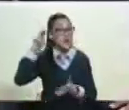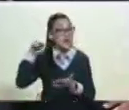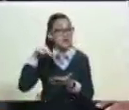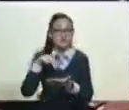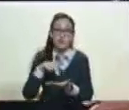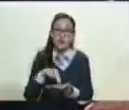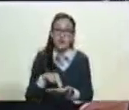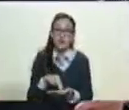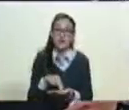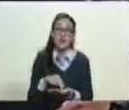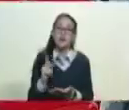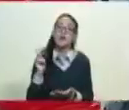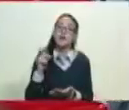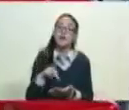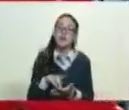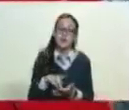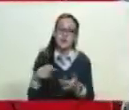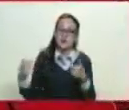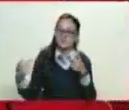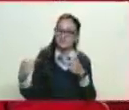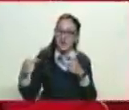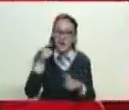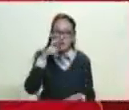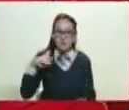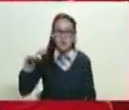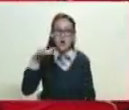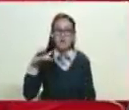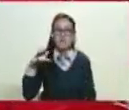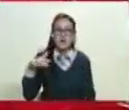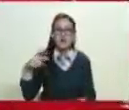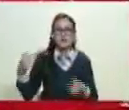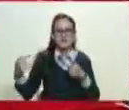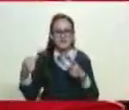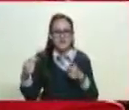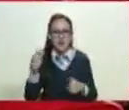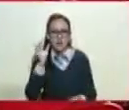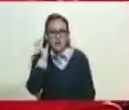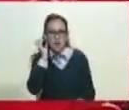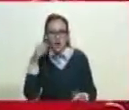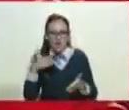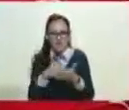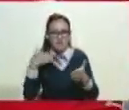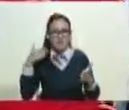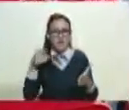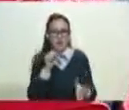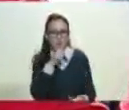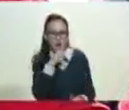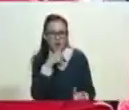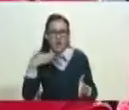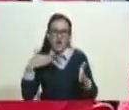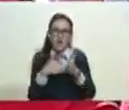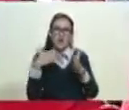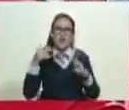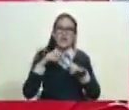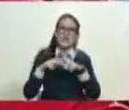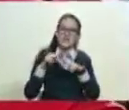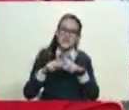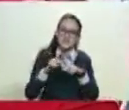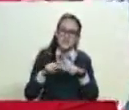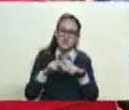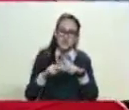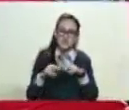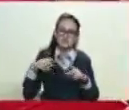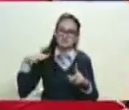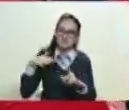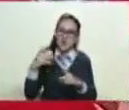llegó para hacerle la guerra al pueblo, para hacerle la guerra a nuestras mujeres, a nuestros abuelos, a nuestros niños, y